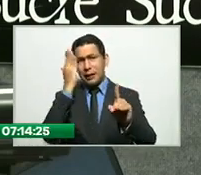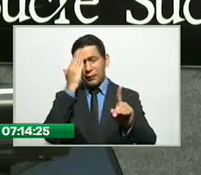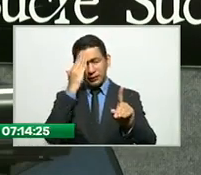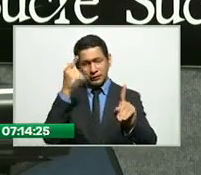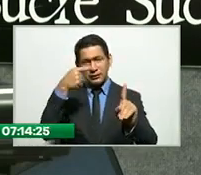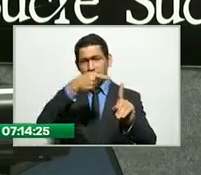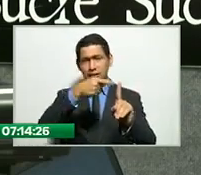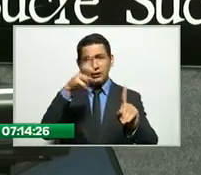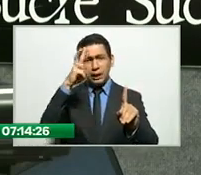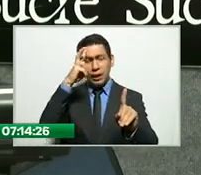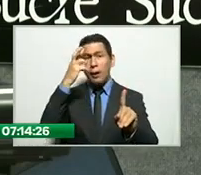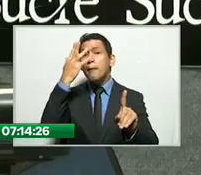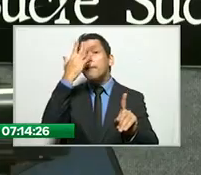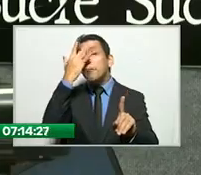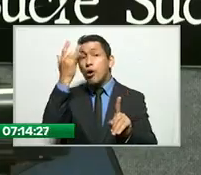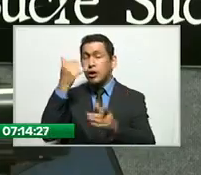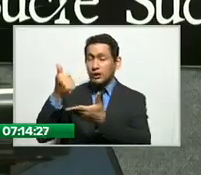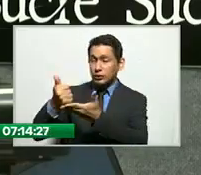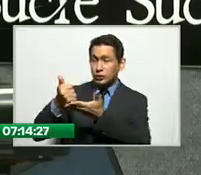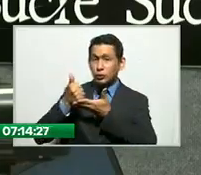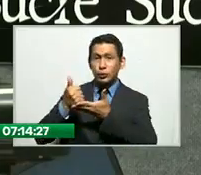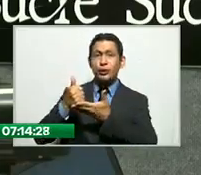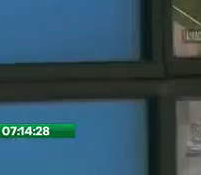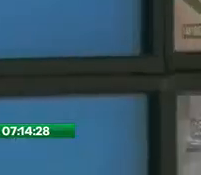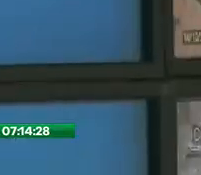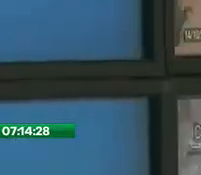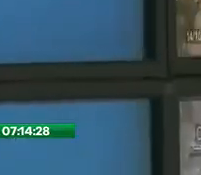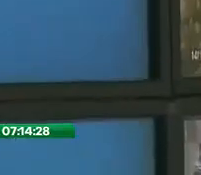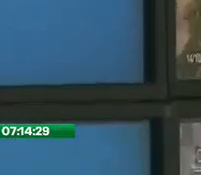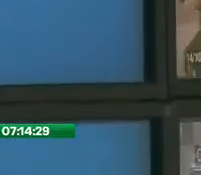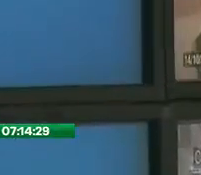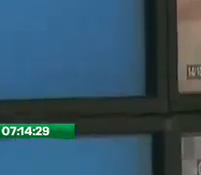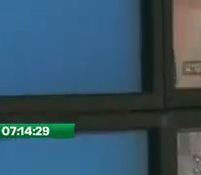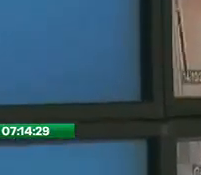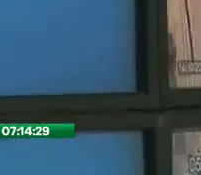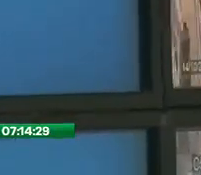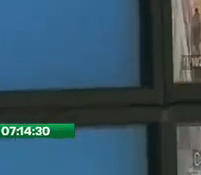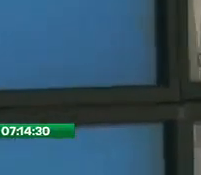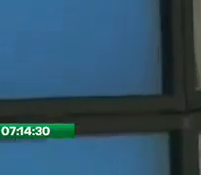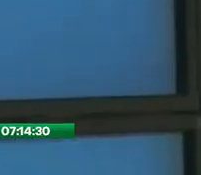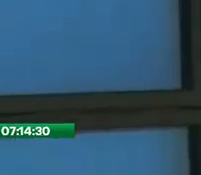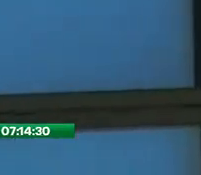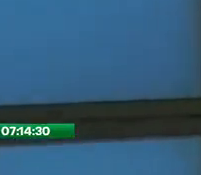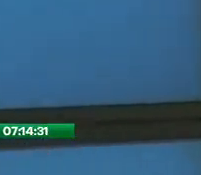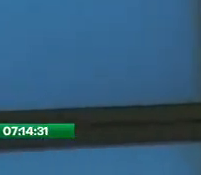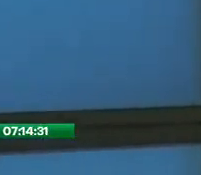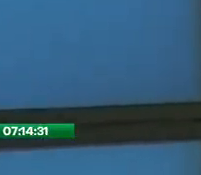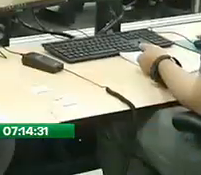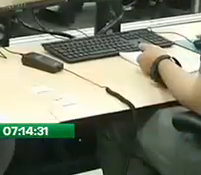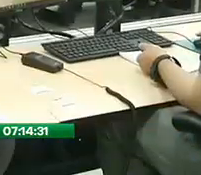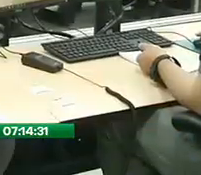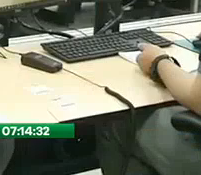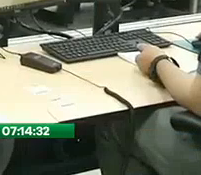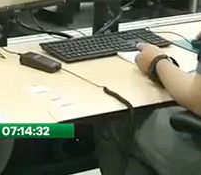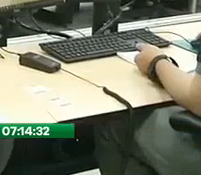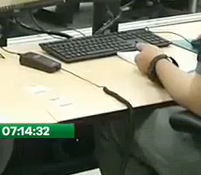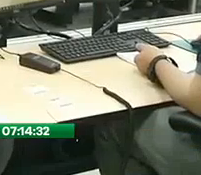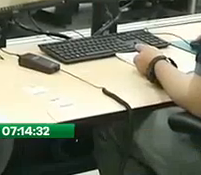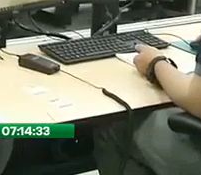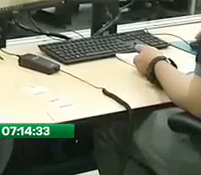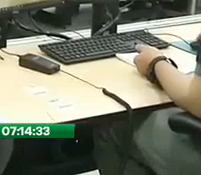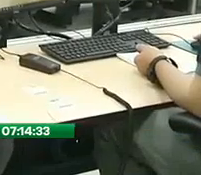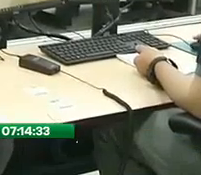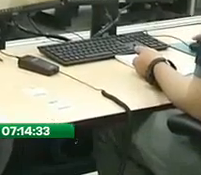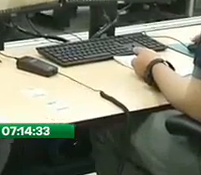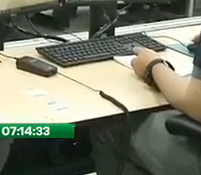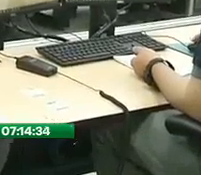para qué. En el enlace radial donde dio las declaraciones, precisó que la información será recopilada por parte de la autoridad municipal,